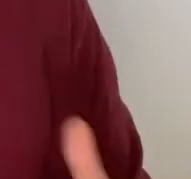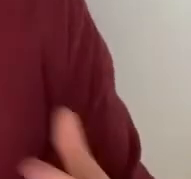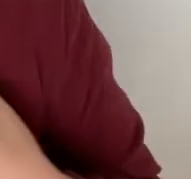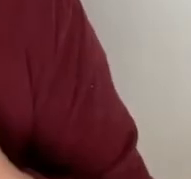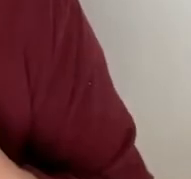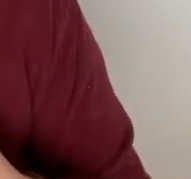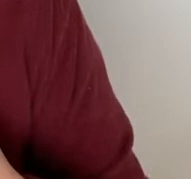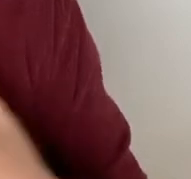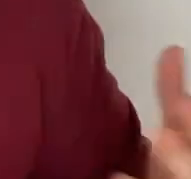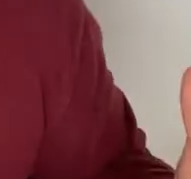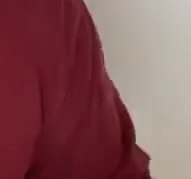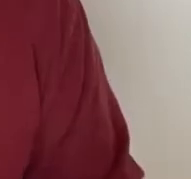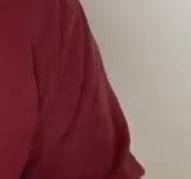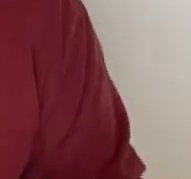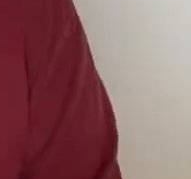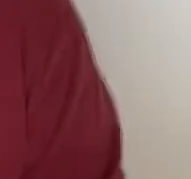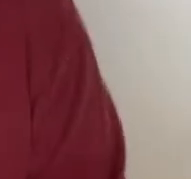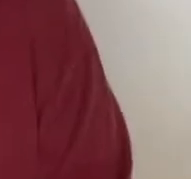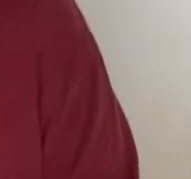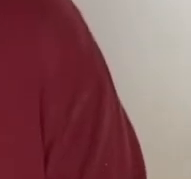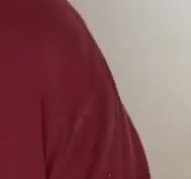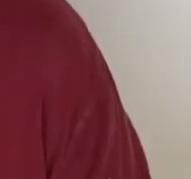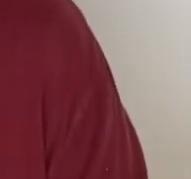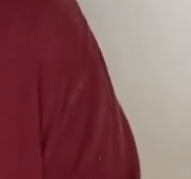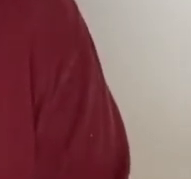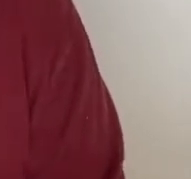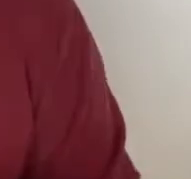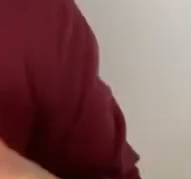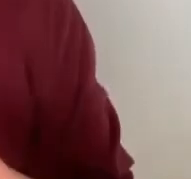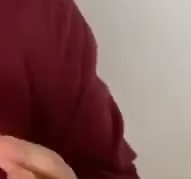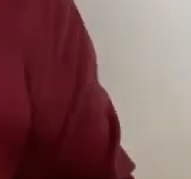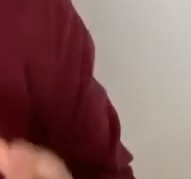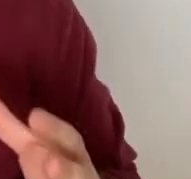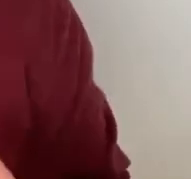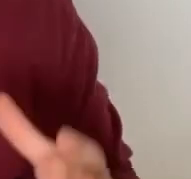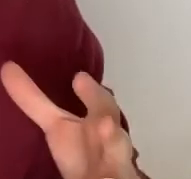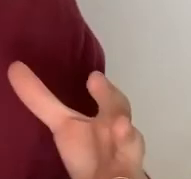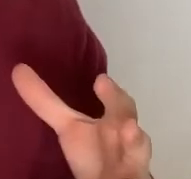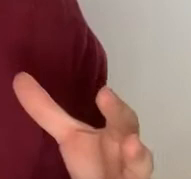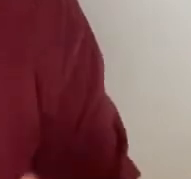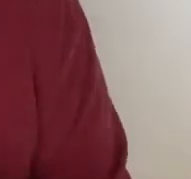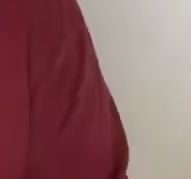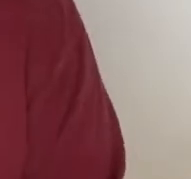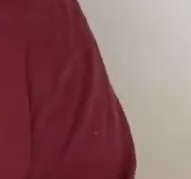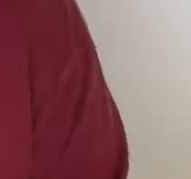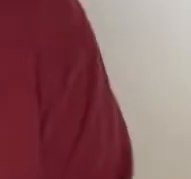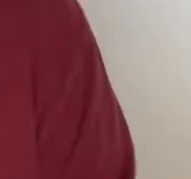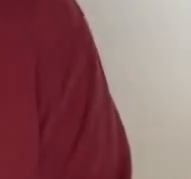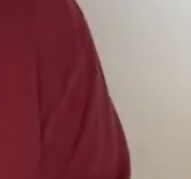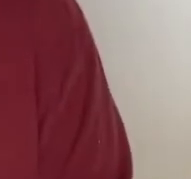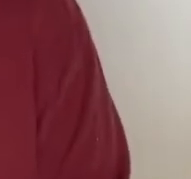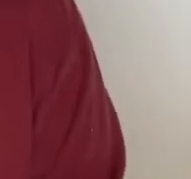Hola, ¿cómo están? Bienvenidos de vuelta, soy el Dr. Marco y llegó el día que tenía que llegar. El día de hoy, 11 de marzo,